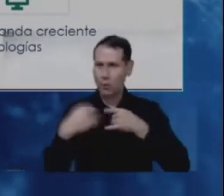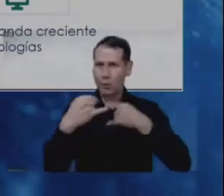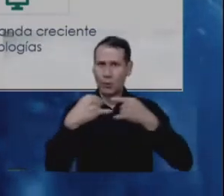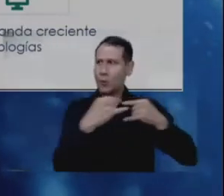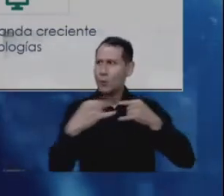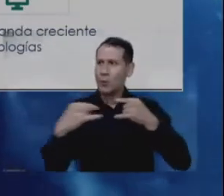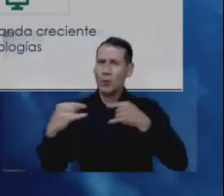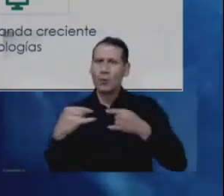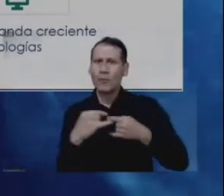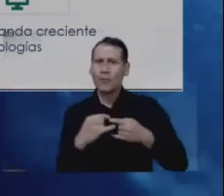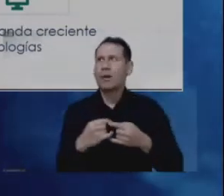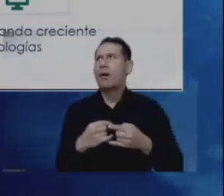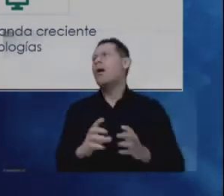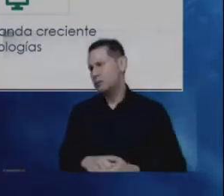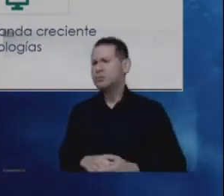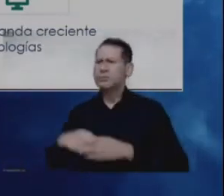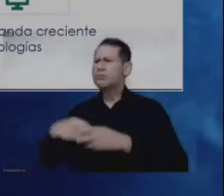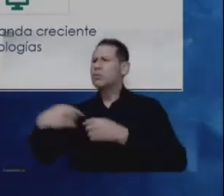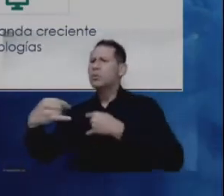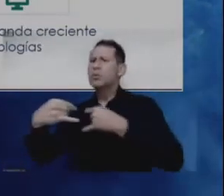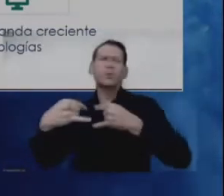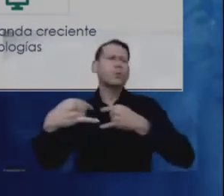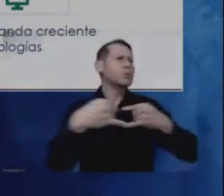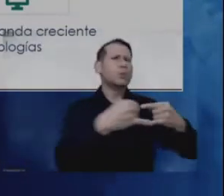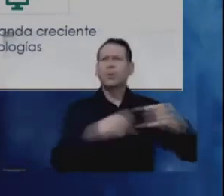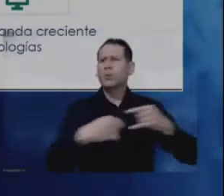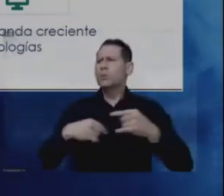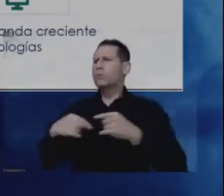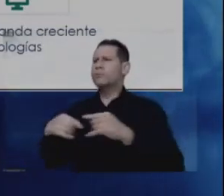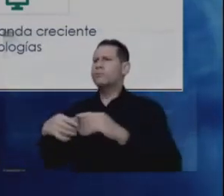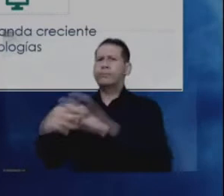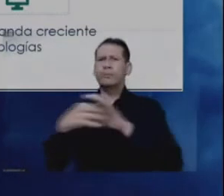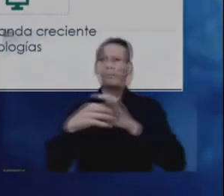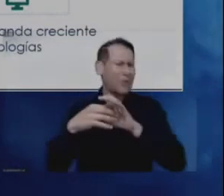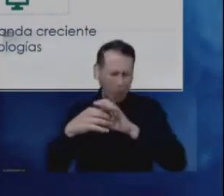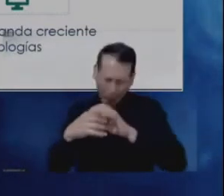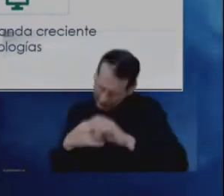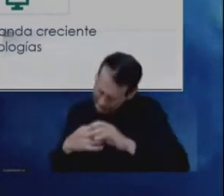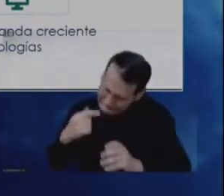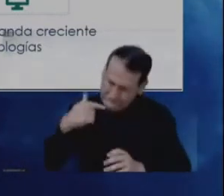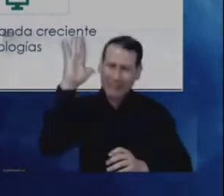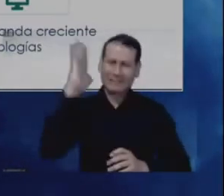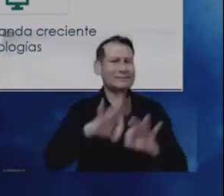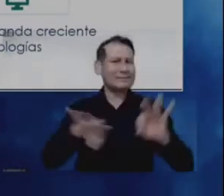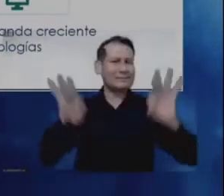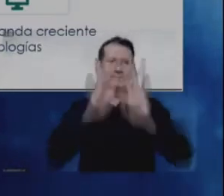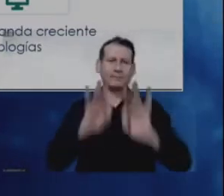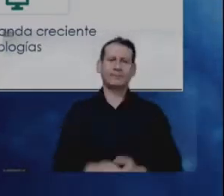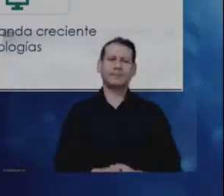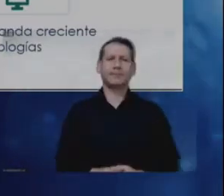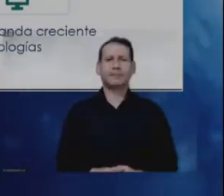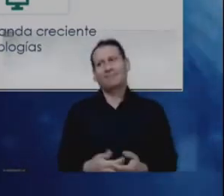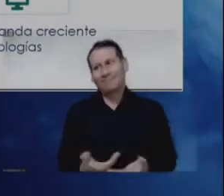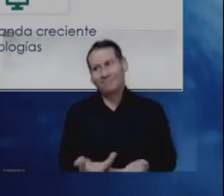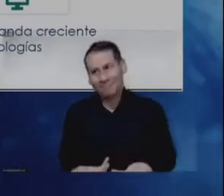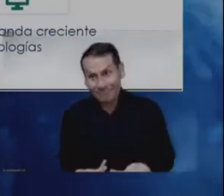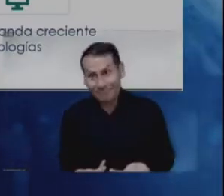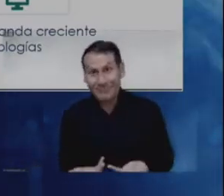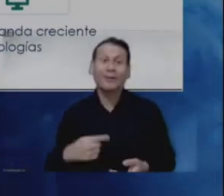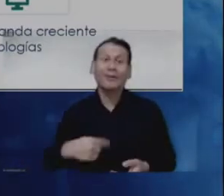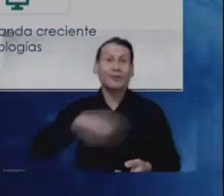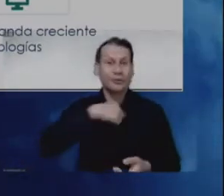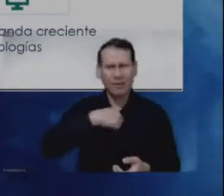eso me gustó mucho este panel, porque precisamente nos daba como a entender ese tema de la transformación digital. Y es un tema que, digamos, que lo tenemos totalmente familiarizado y arraigado